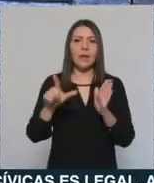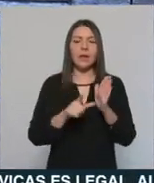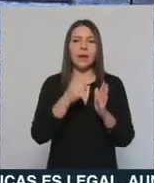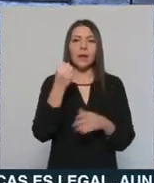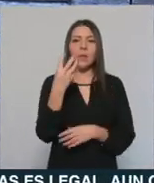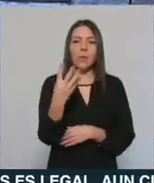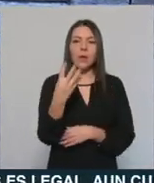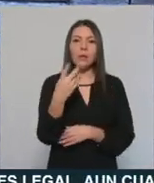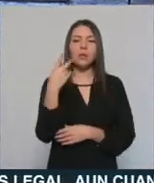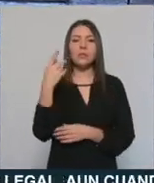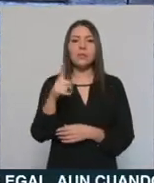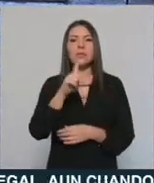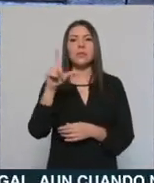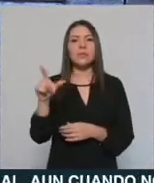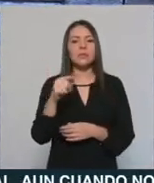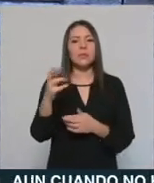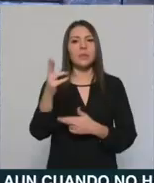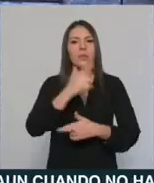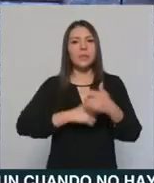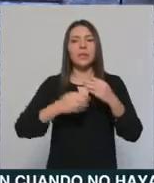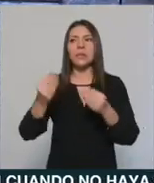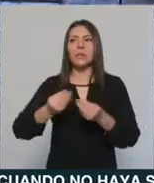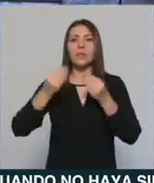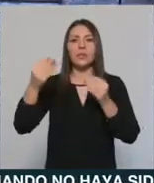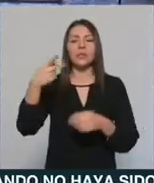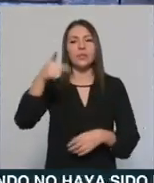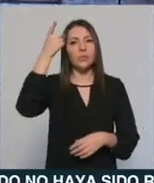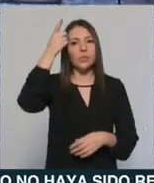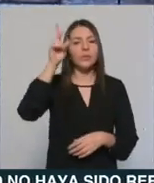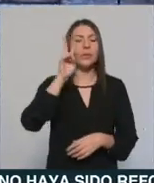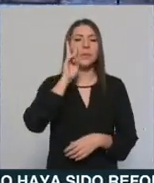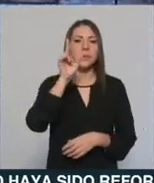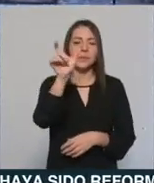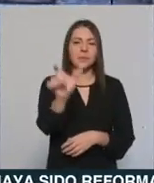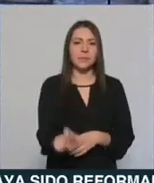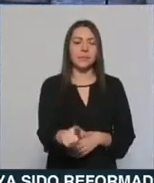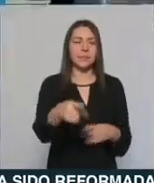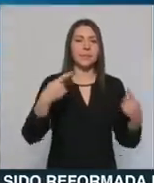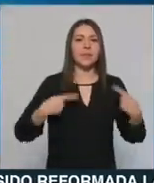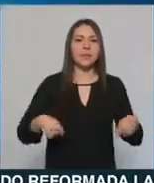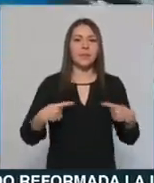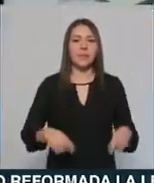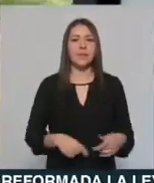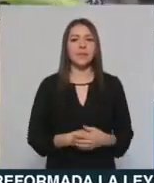a su dueño. Saray Mariscal nos tiene esta historia. Conozca a este personaje.